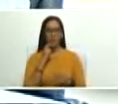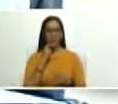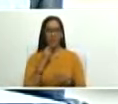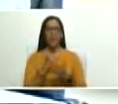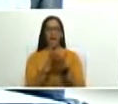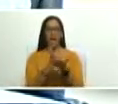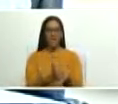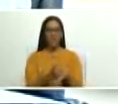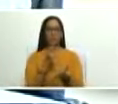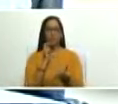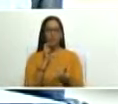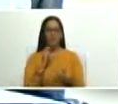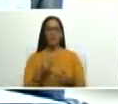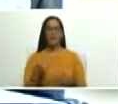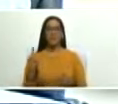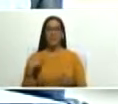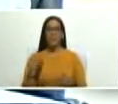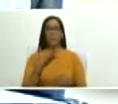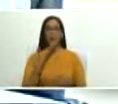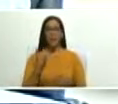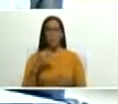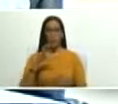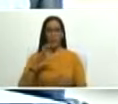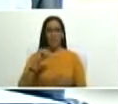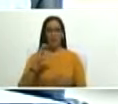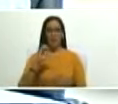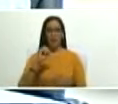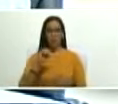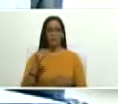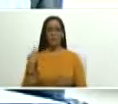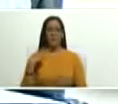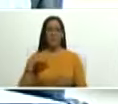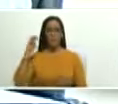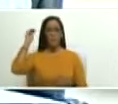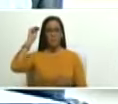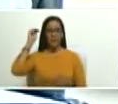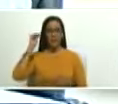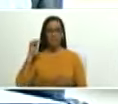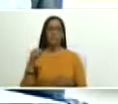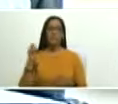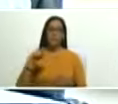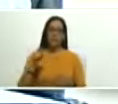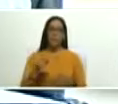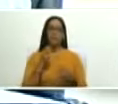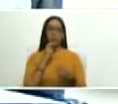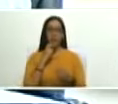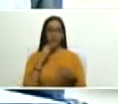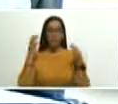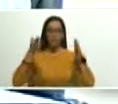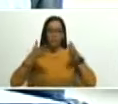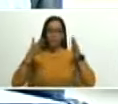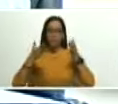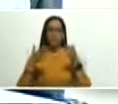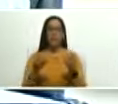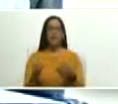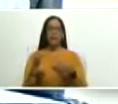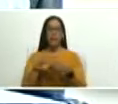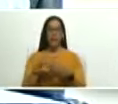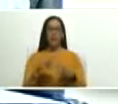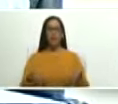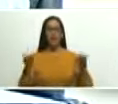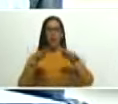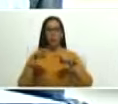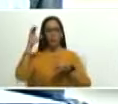ayude al chocolatero. Tenemos el mejor cacao, pero necesitamos más maestros chocolateros, que eso podamos agregarle valor con conocimiento,